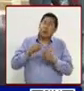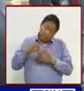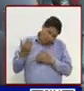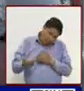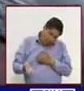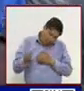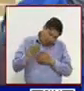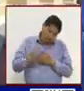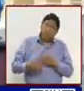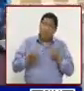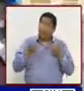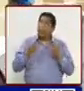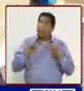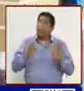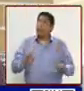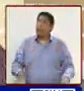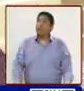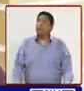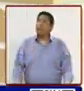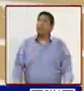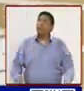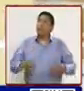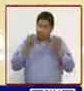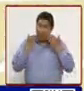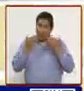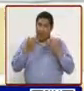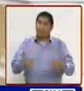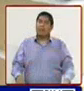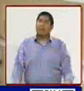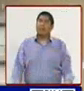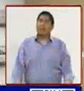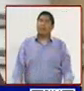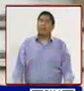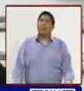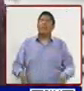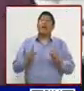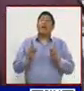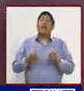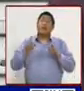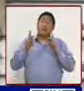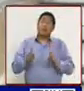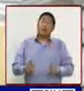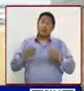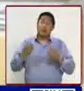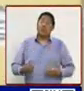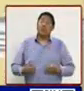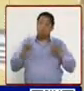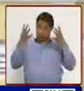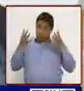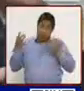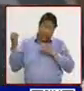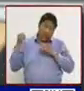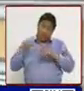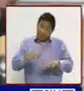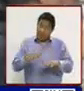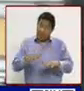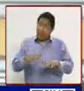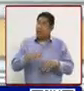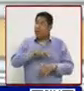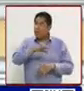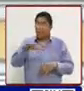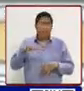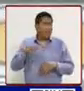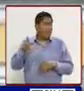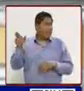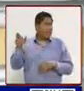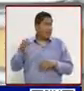pasar. Le invito a pasar. Ya, gracias, listo. Así como esta persona, muchas más están viniendo hasta este sector que